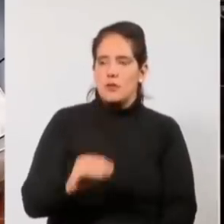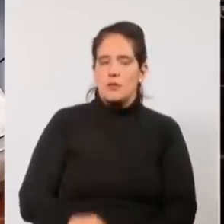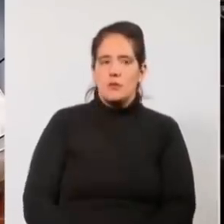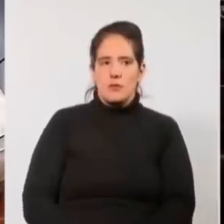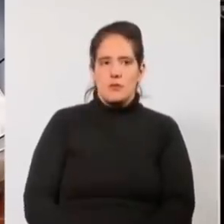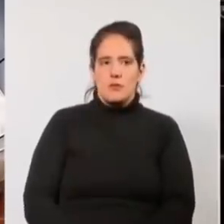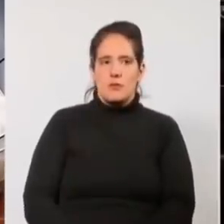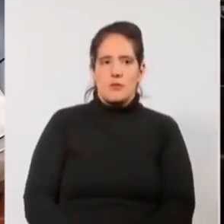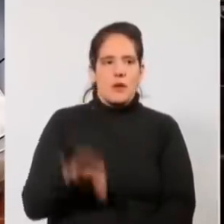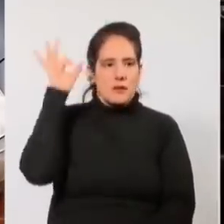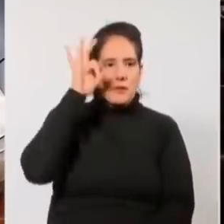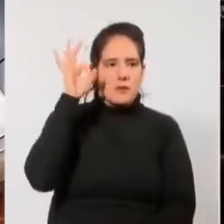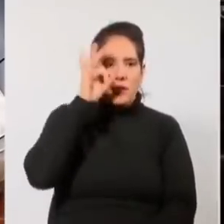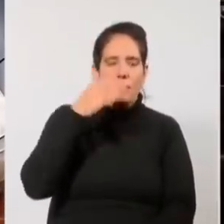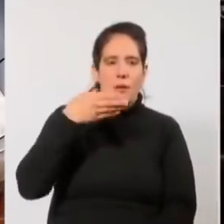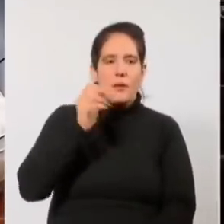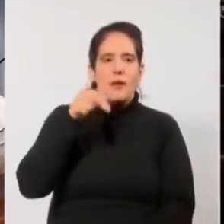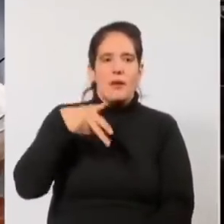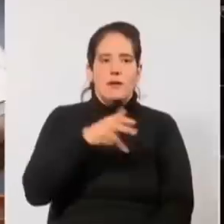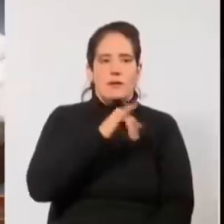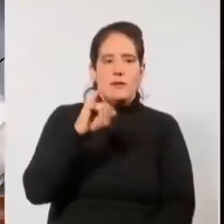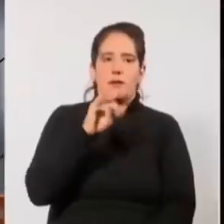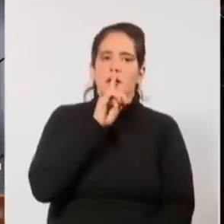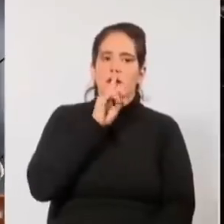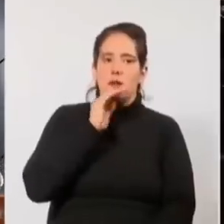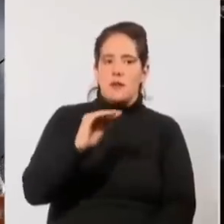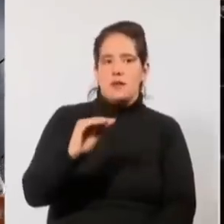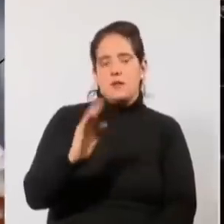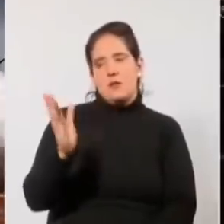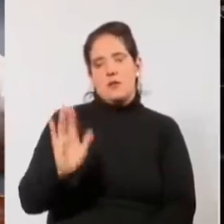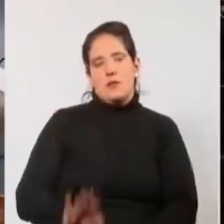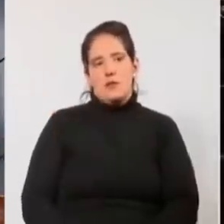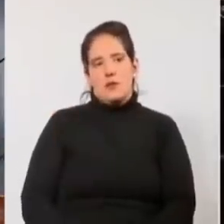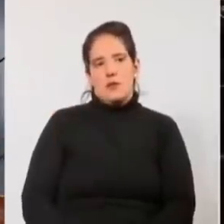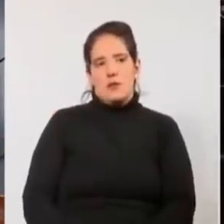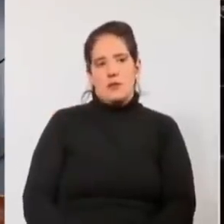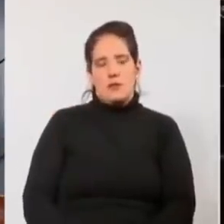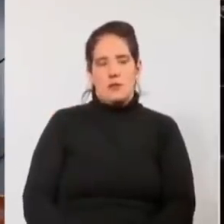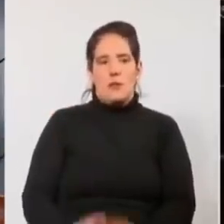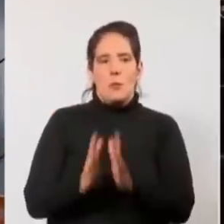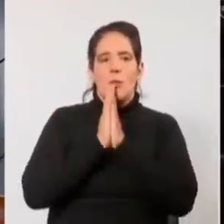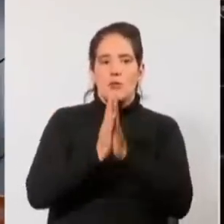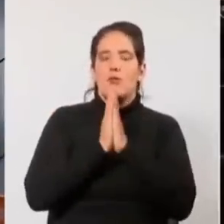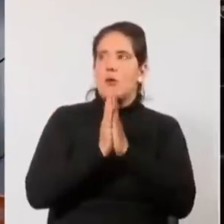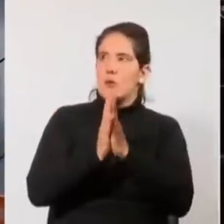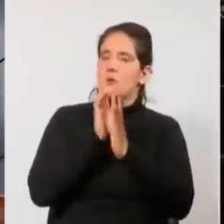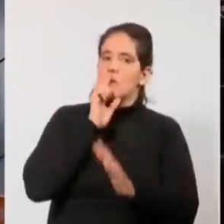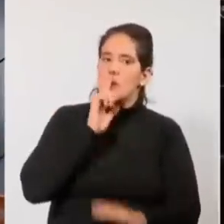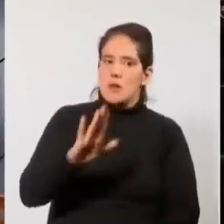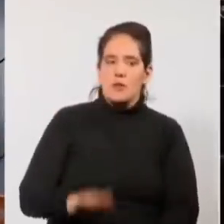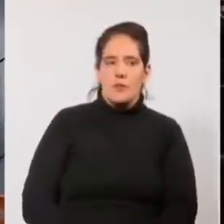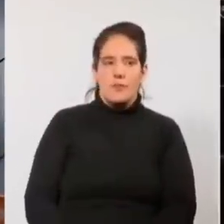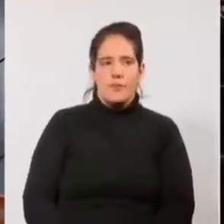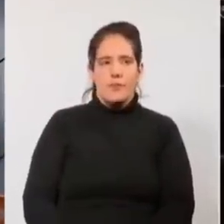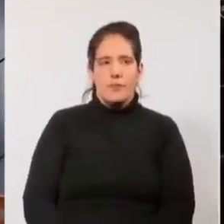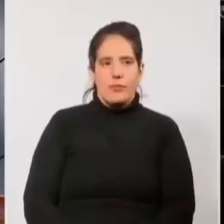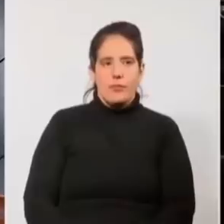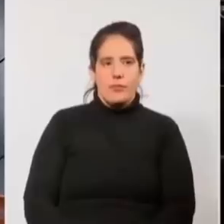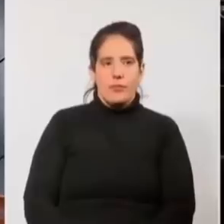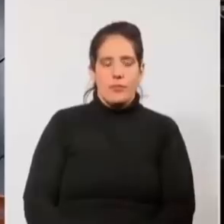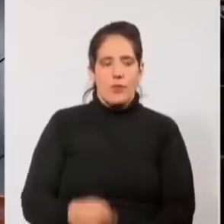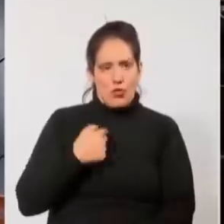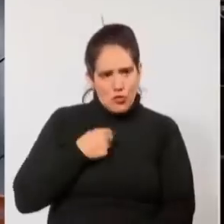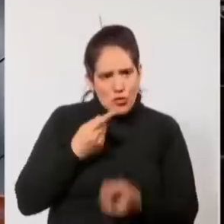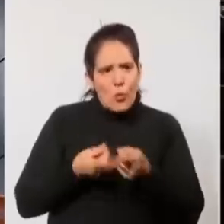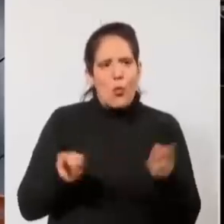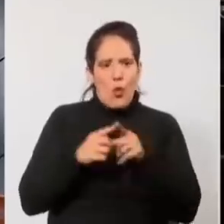Por favor, senadora Bianchi, le pido, Entonces, por favor. Lo vuelvo a decir porque tengo derecho.